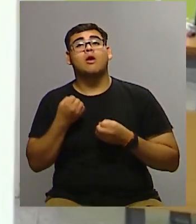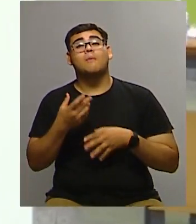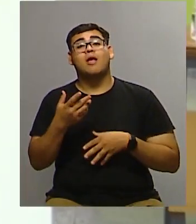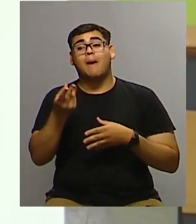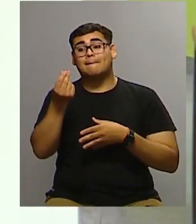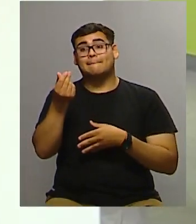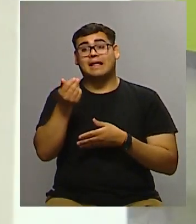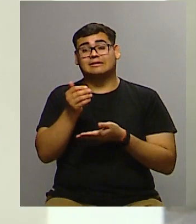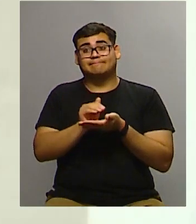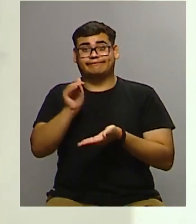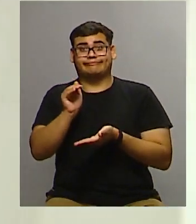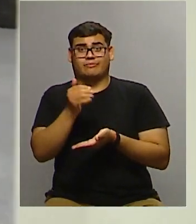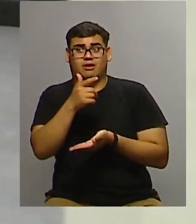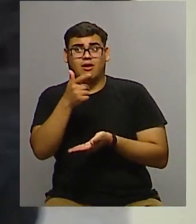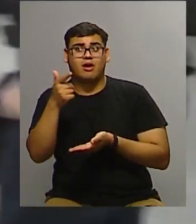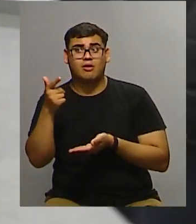para pasar